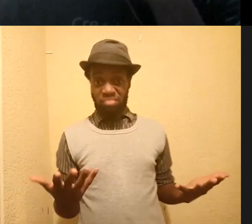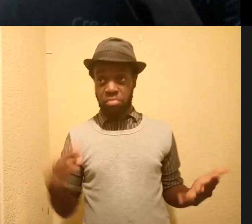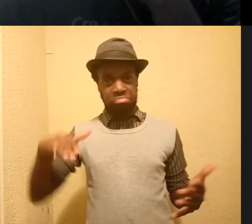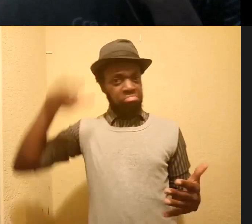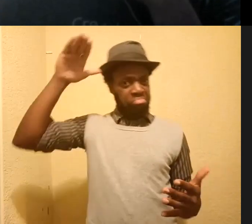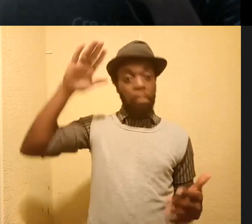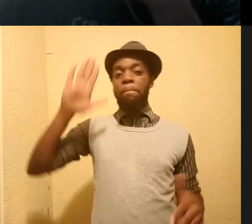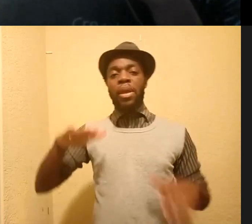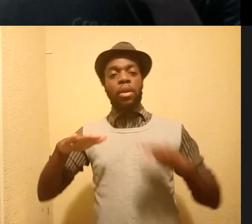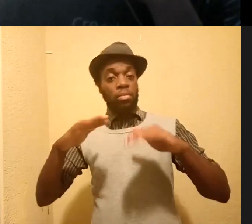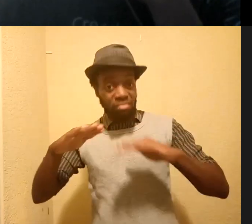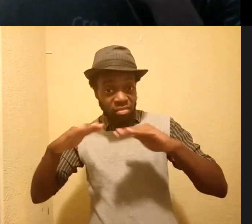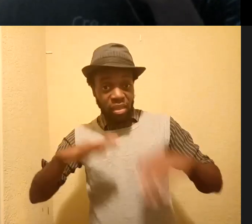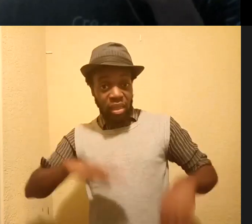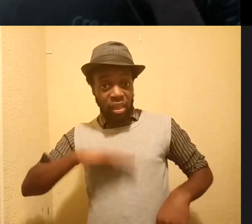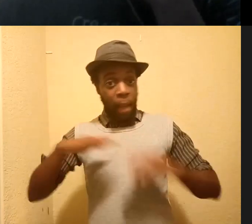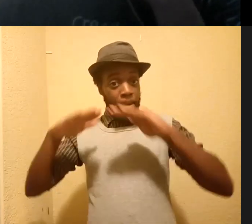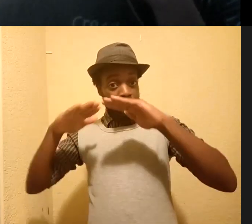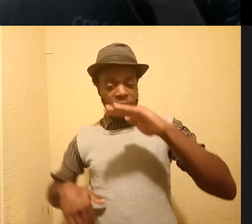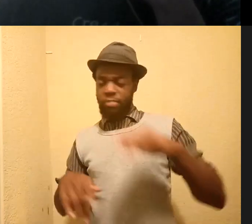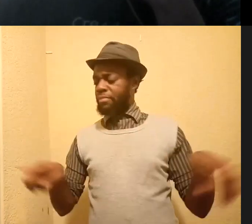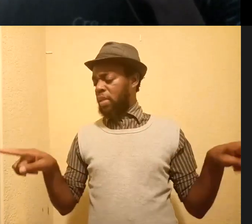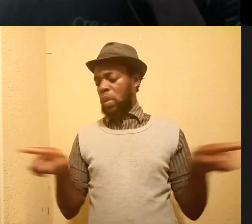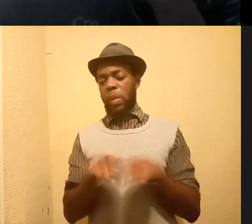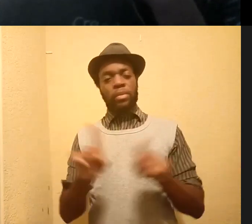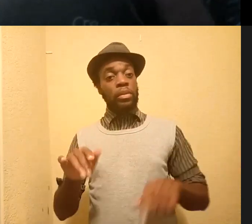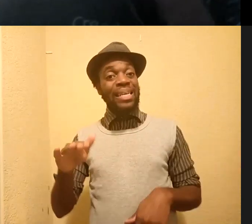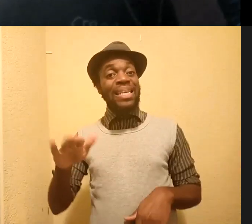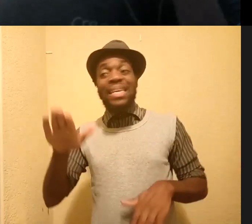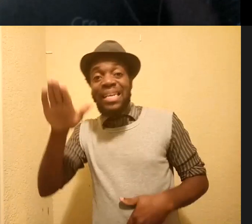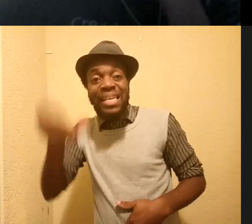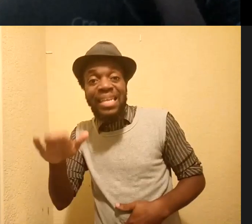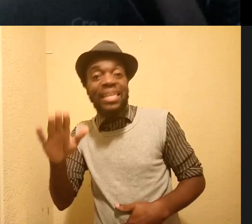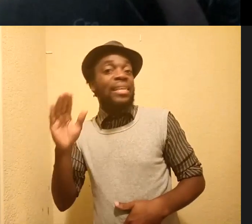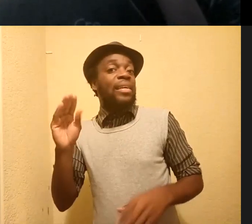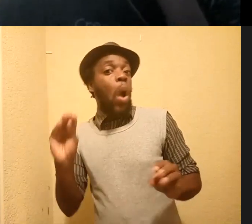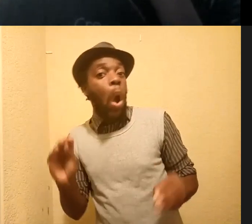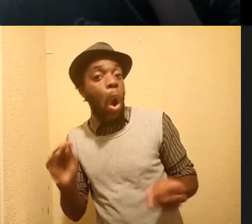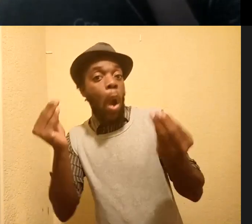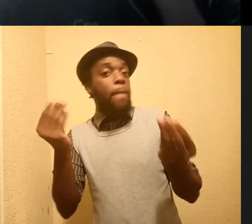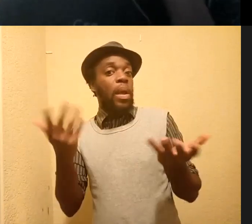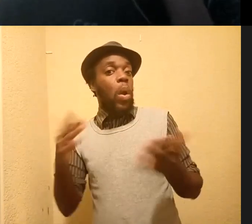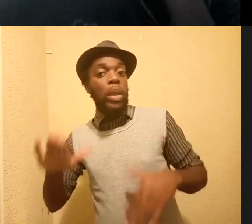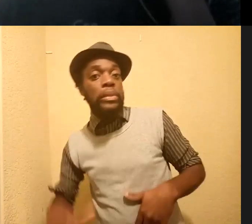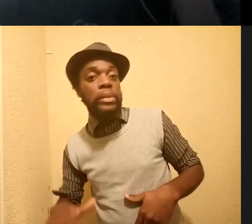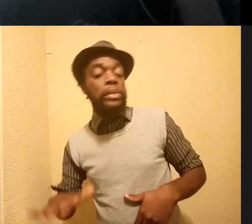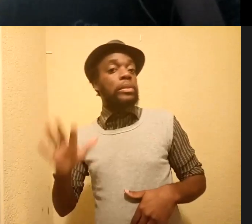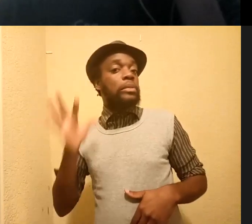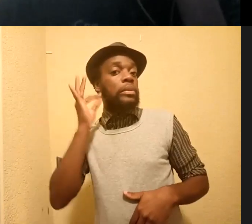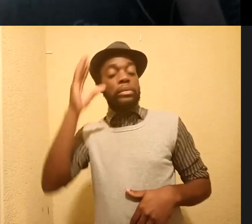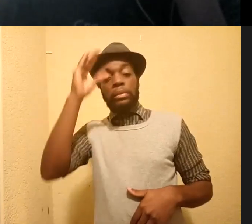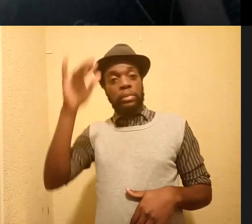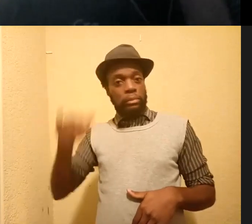El niño, la niña menor de edad no está en las condiciones de aceptar un abuso o una violación